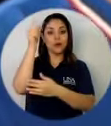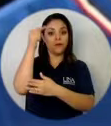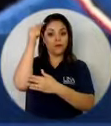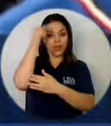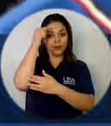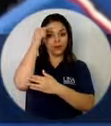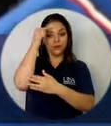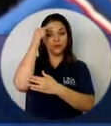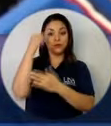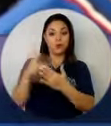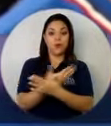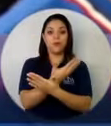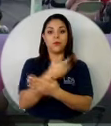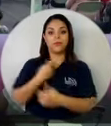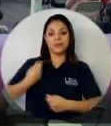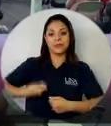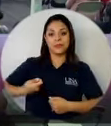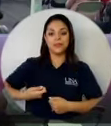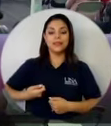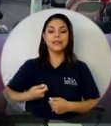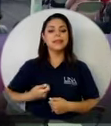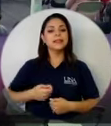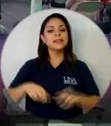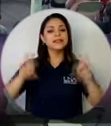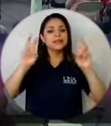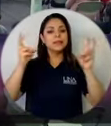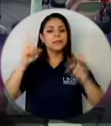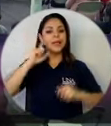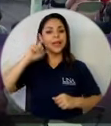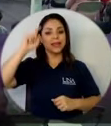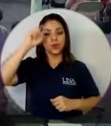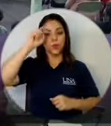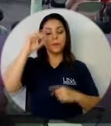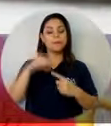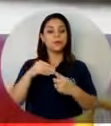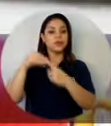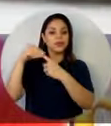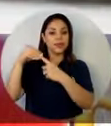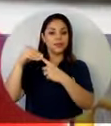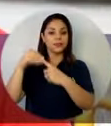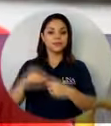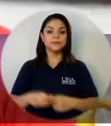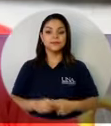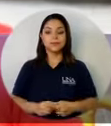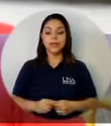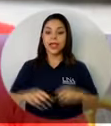tenemos, el tema de género sea una prioridad. Hay que generar acciones afirmativas,